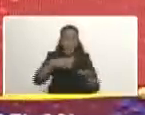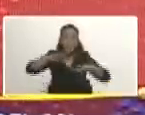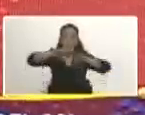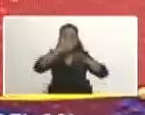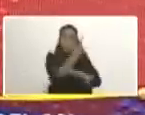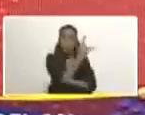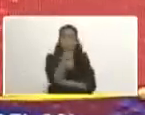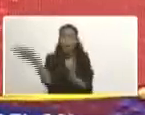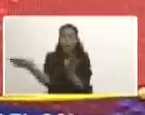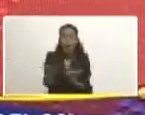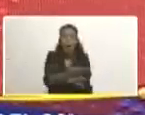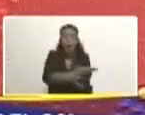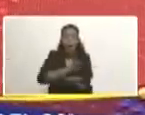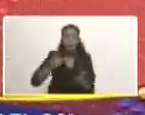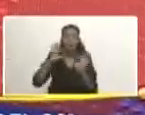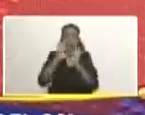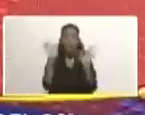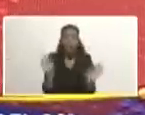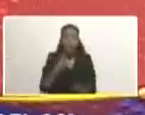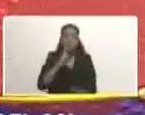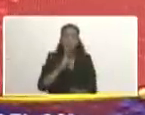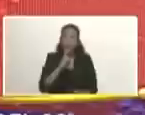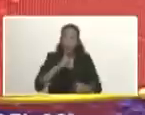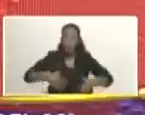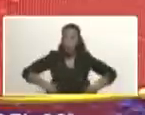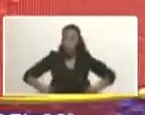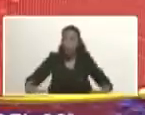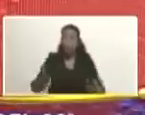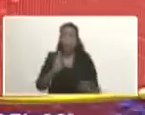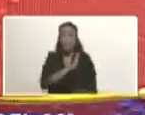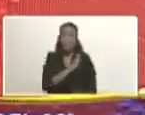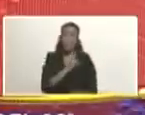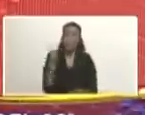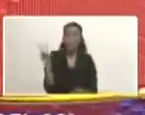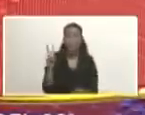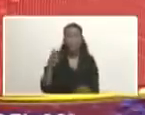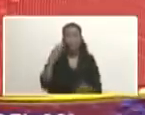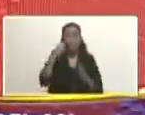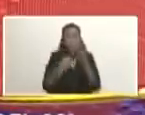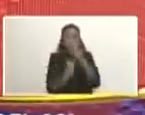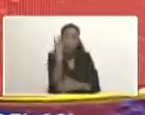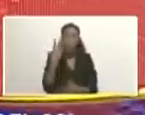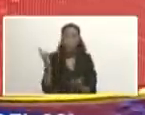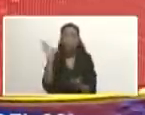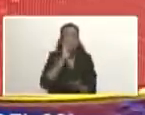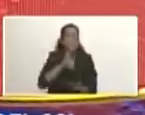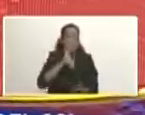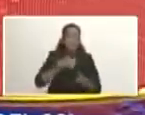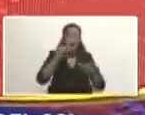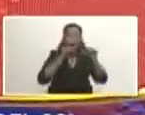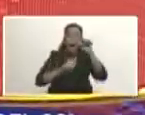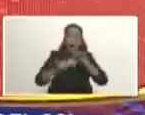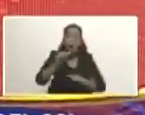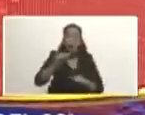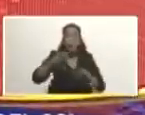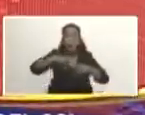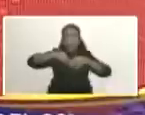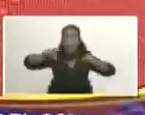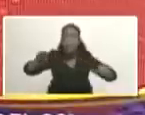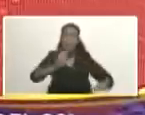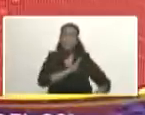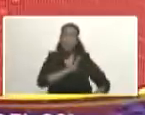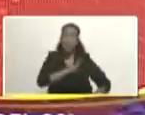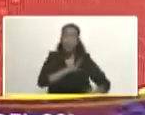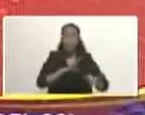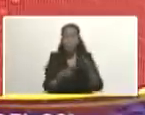del robo organizado y sistemático de los minerales y recursos naturales, que originan la contaminación de las aguas y tierras de las áreas